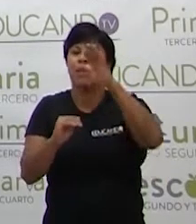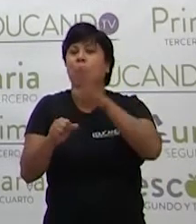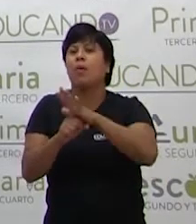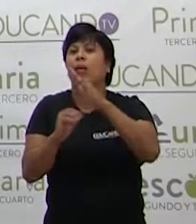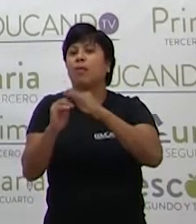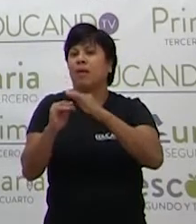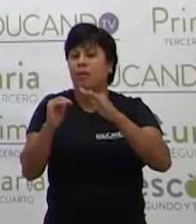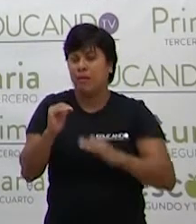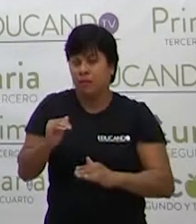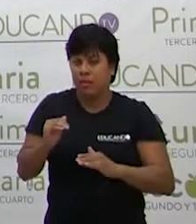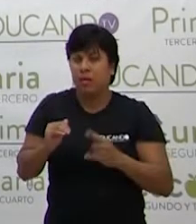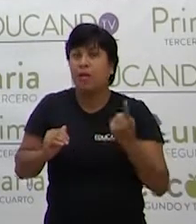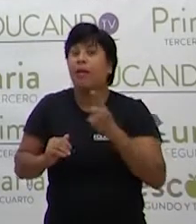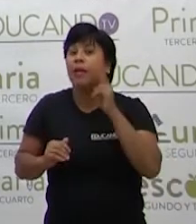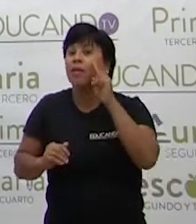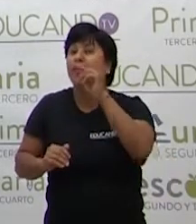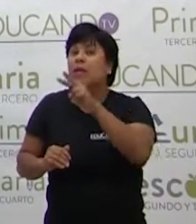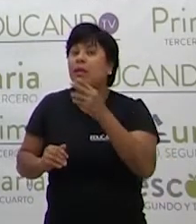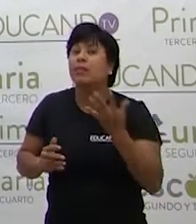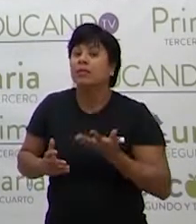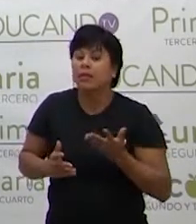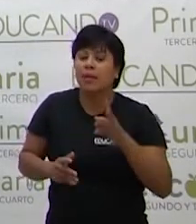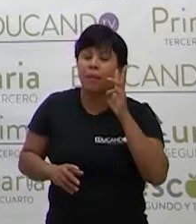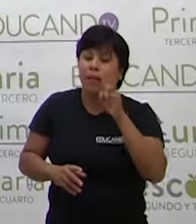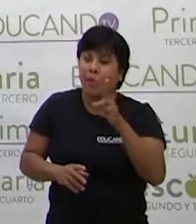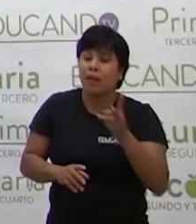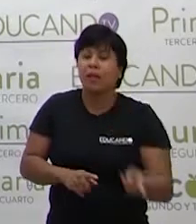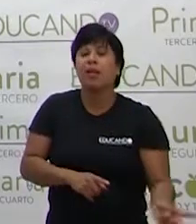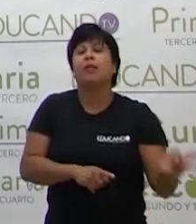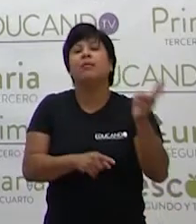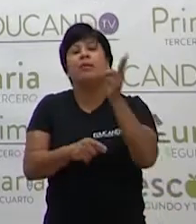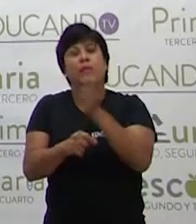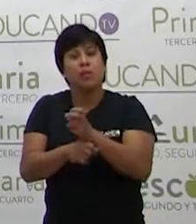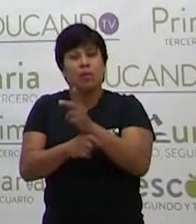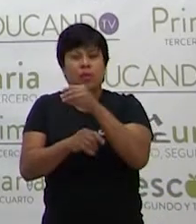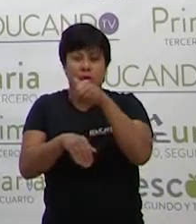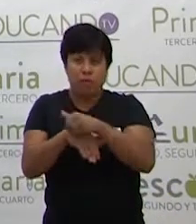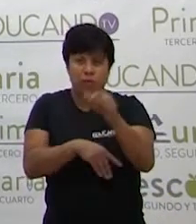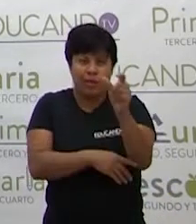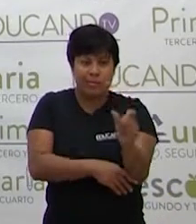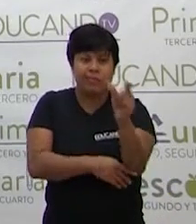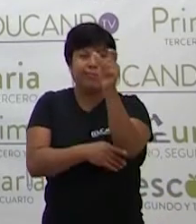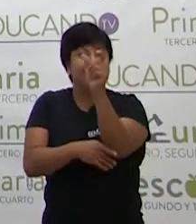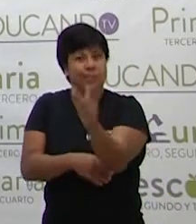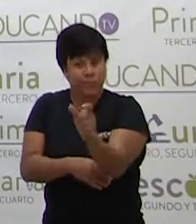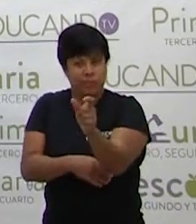es menor. ¿Qué tengo que hacer? Pues fijarme en la cifra que sigue. 1,